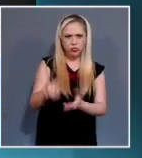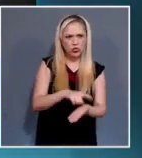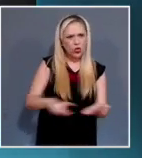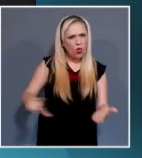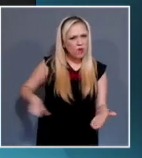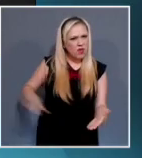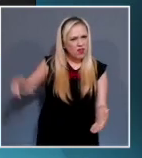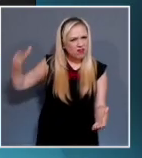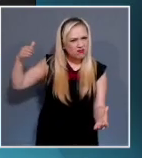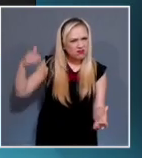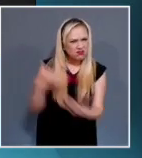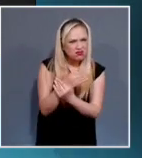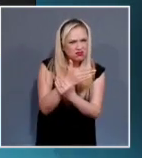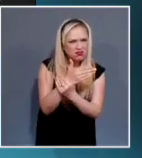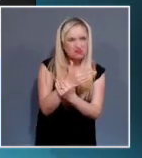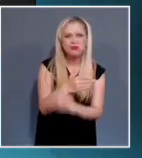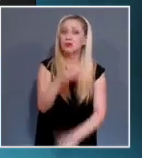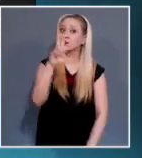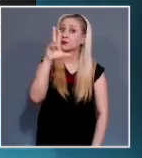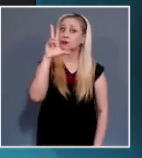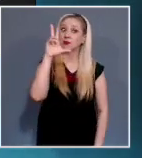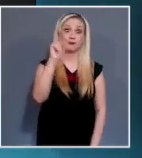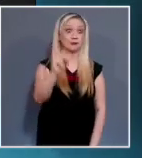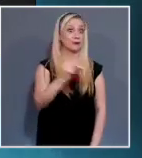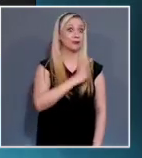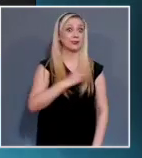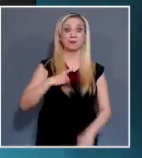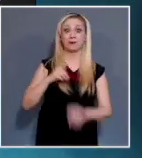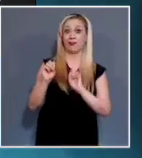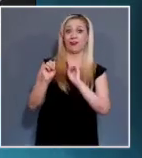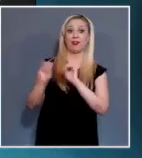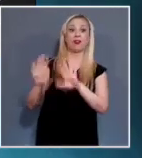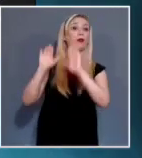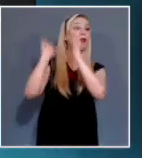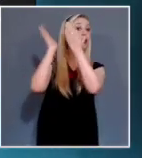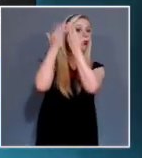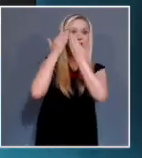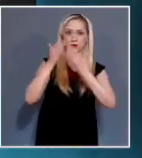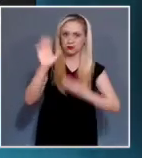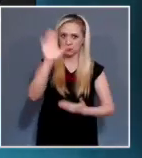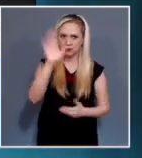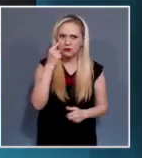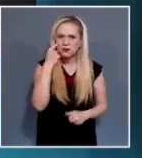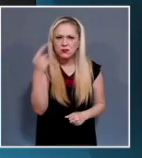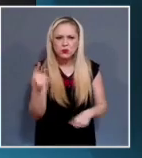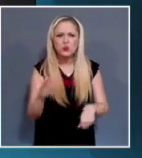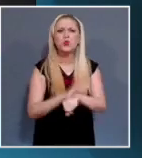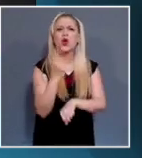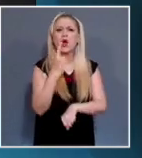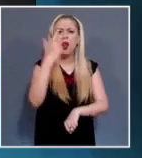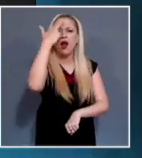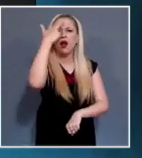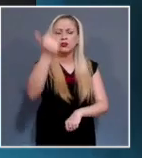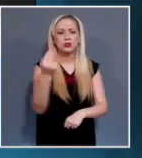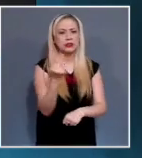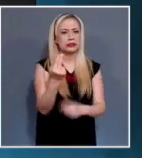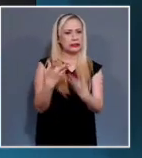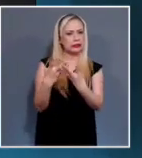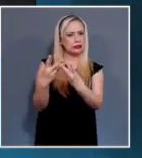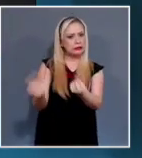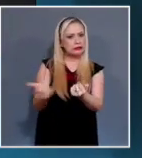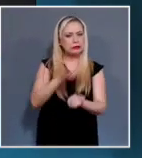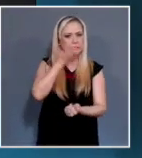no debemos desconocer, sí debemos abordar, debemos estudiar y debemos observar las mejores soluciones del